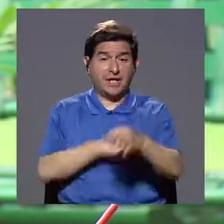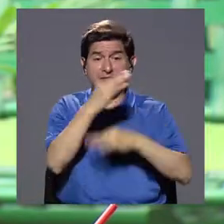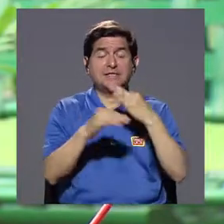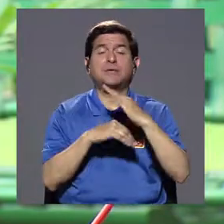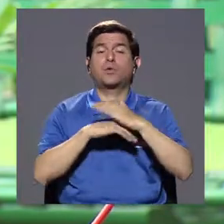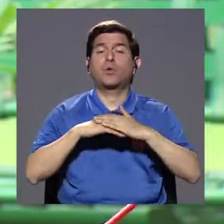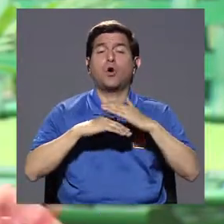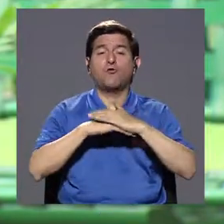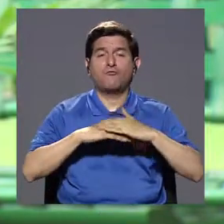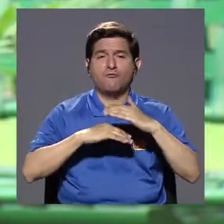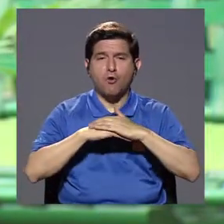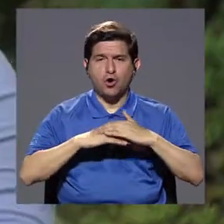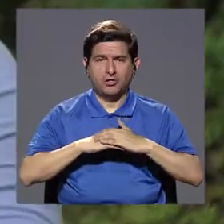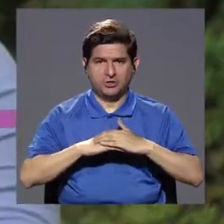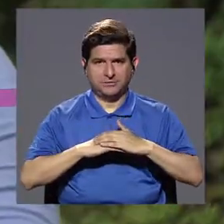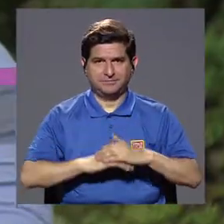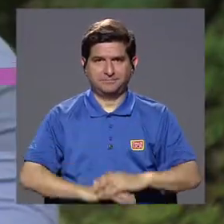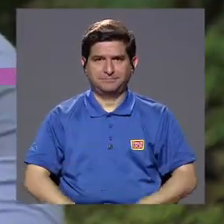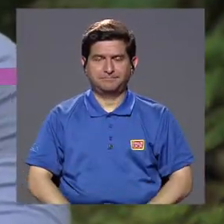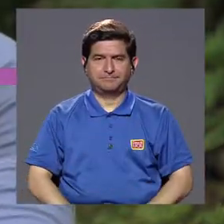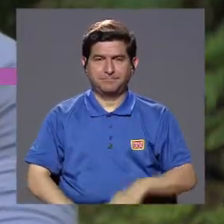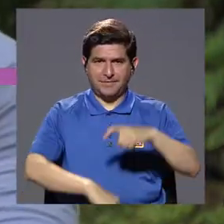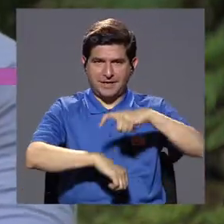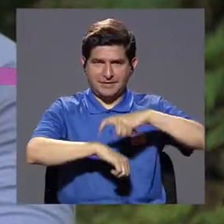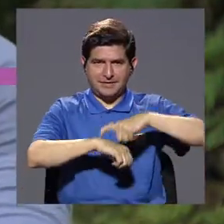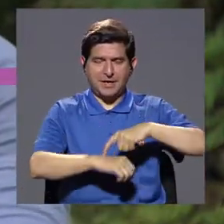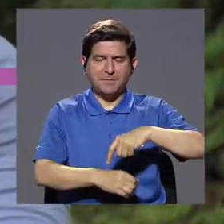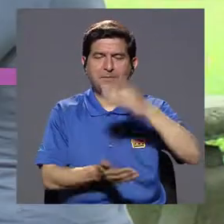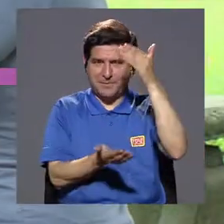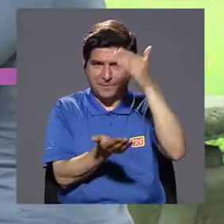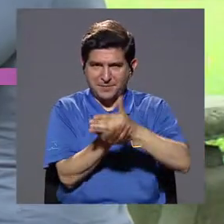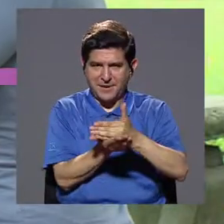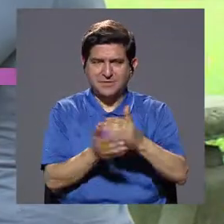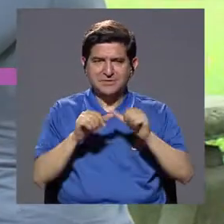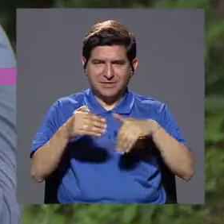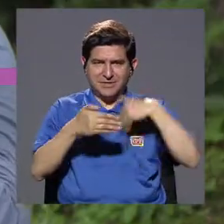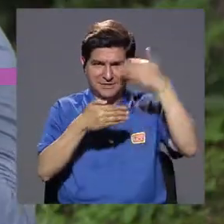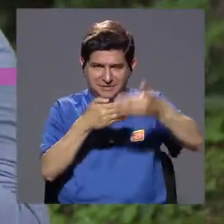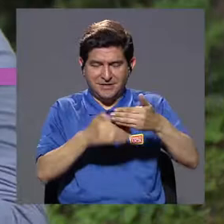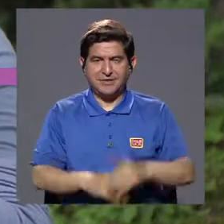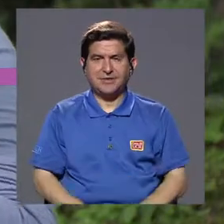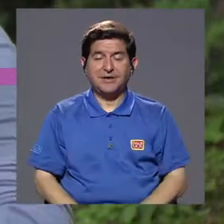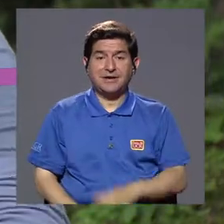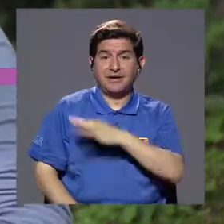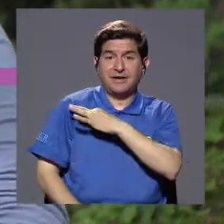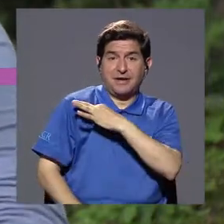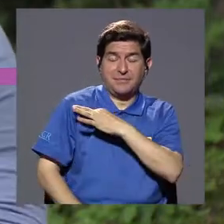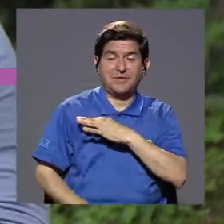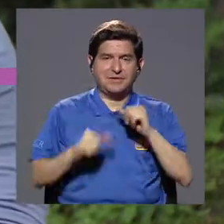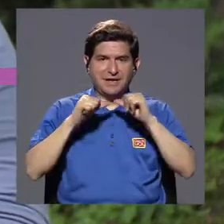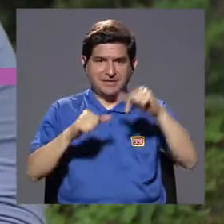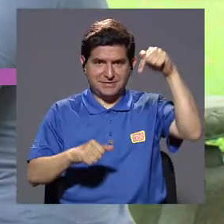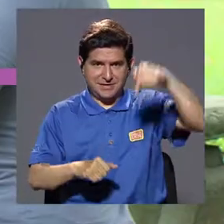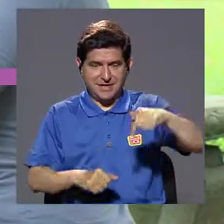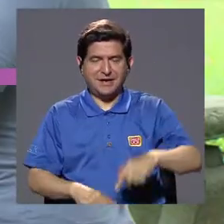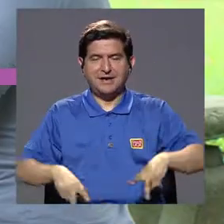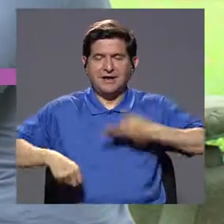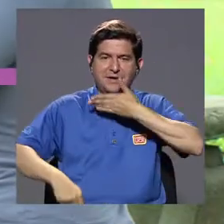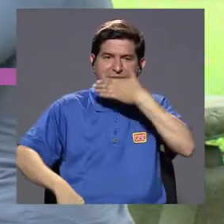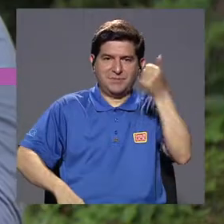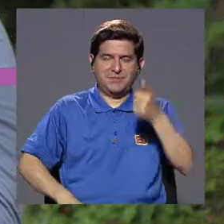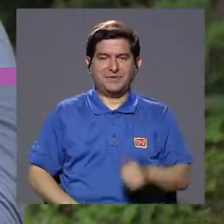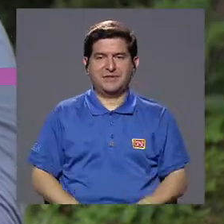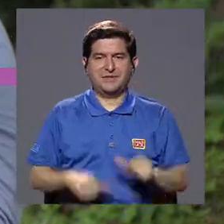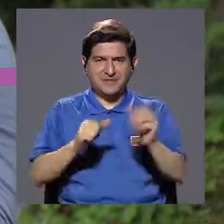confort por ejemplo ok el tiempo de hacer una segunda pausa ya regresamos los invitamos a que continúen con más de vivir mejor